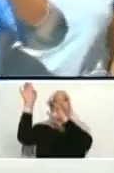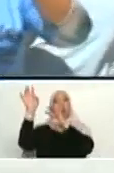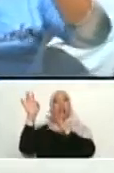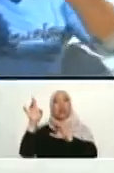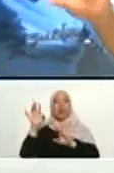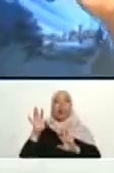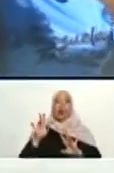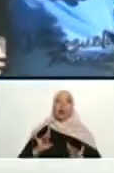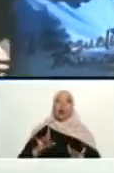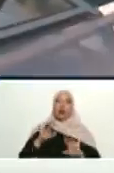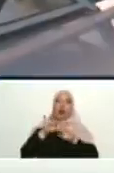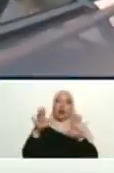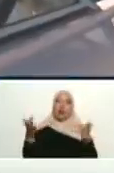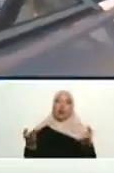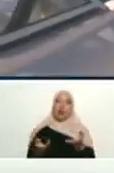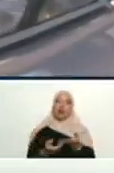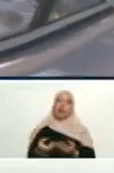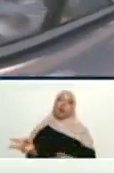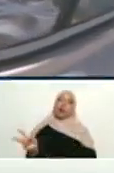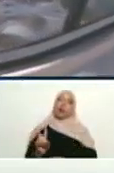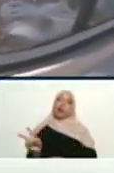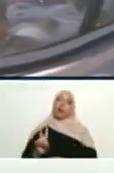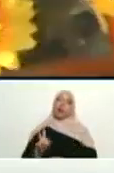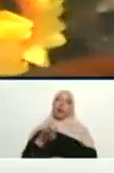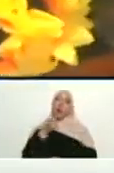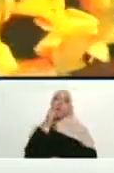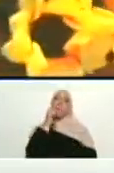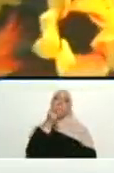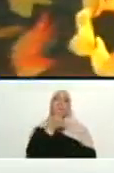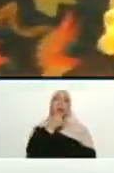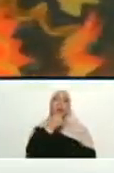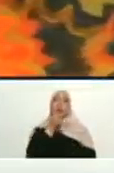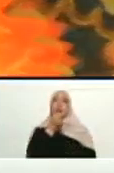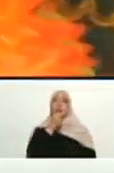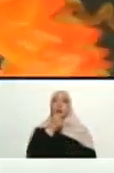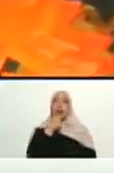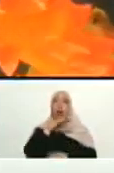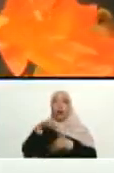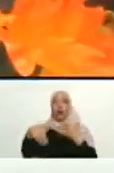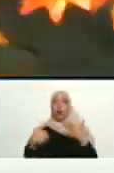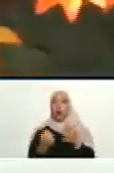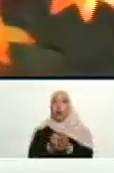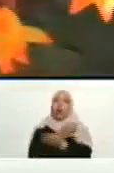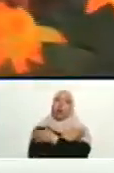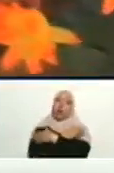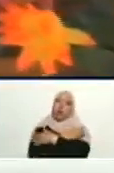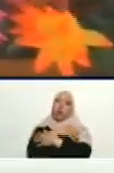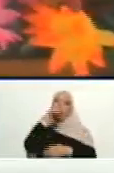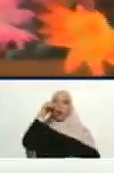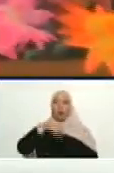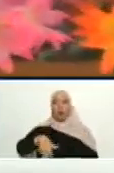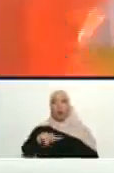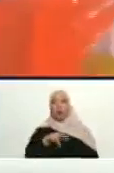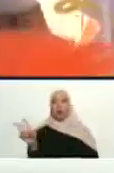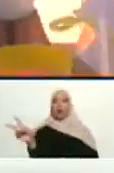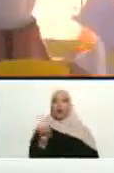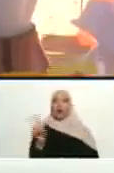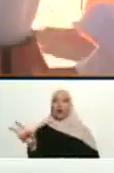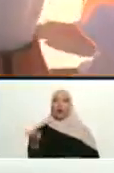existir una tierra que se llamará Venezuela y que será bendita y lo tendrá todo para felicidad de su pueblo. Venezuela tiene